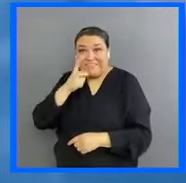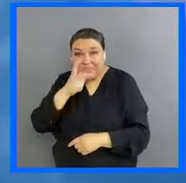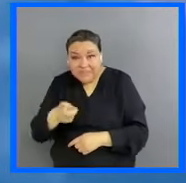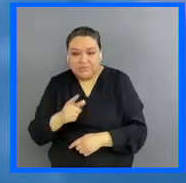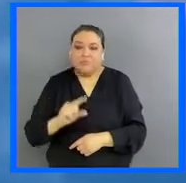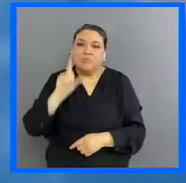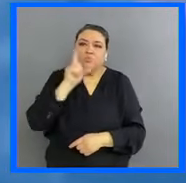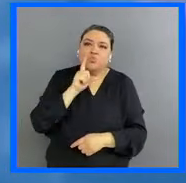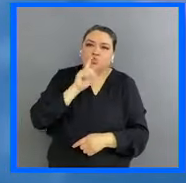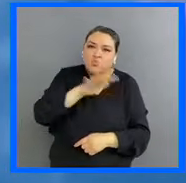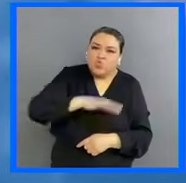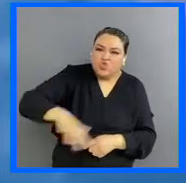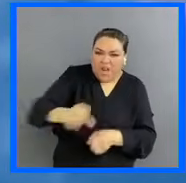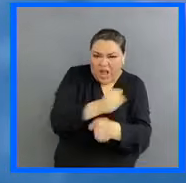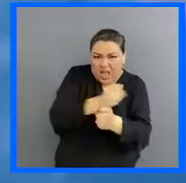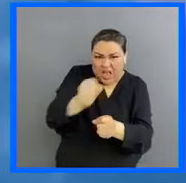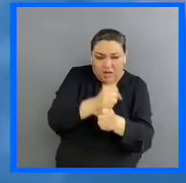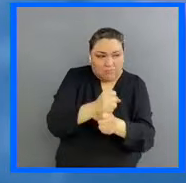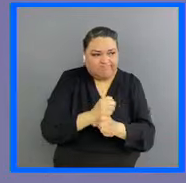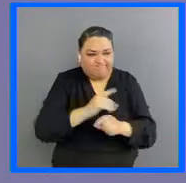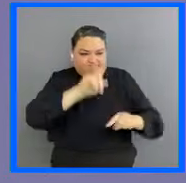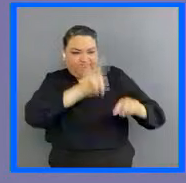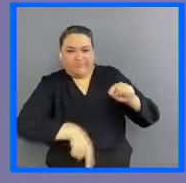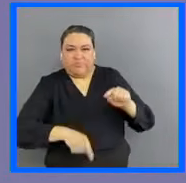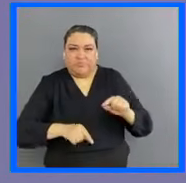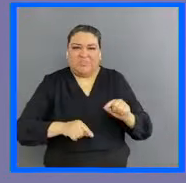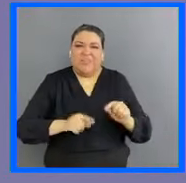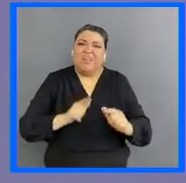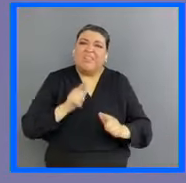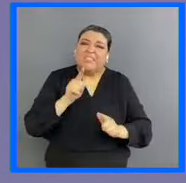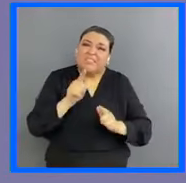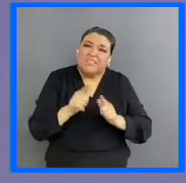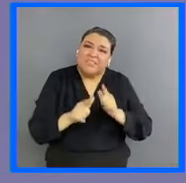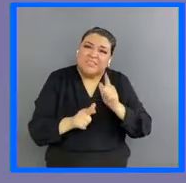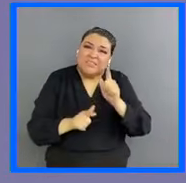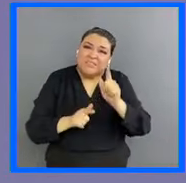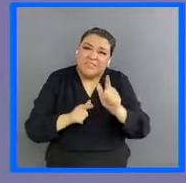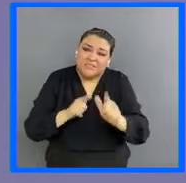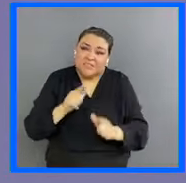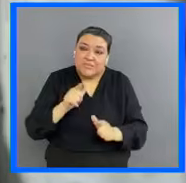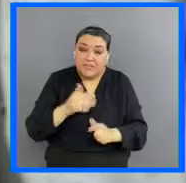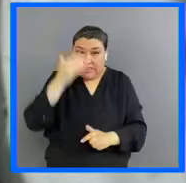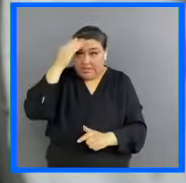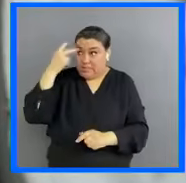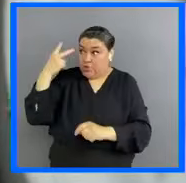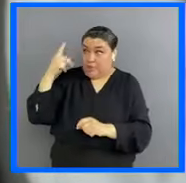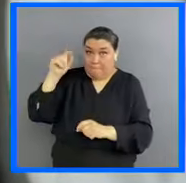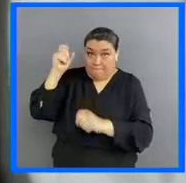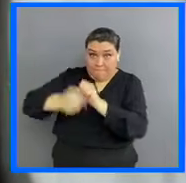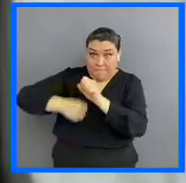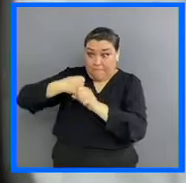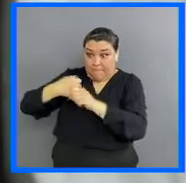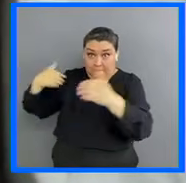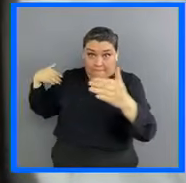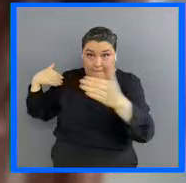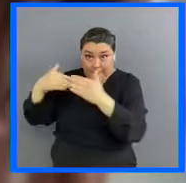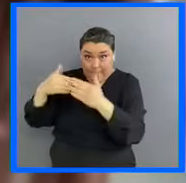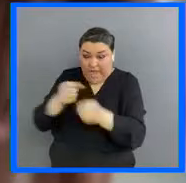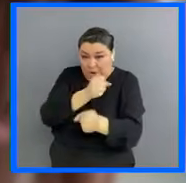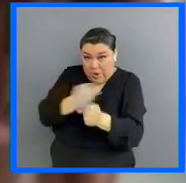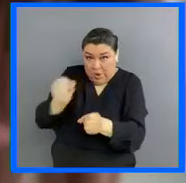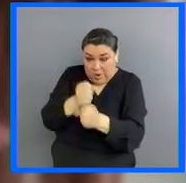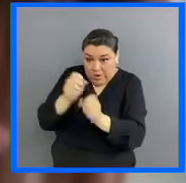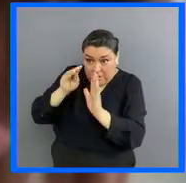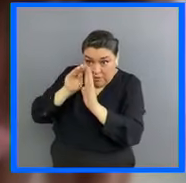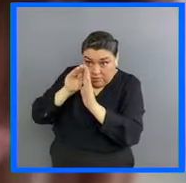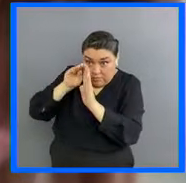estos abusos, pues en las últimas 2 décadas solo se ha logrado una reducción anual de tan solo 0.2% en promedio.